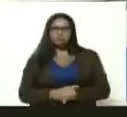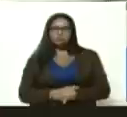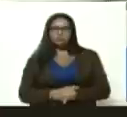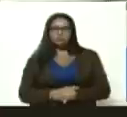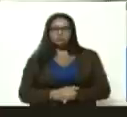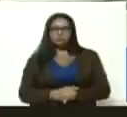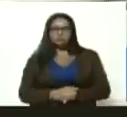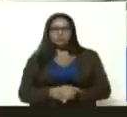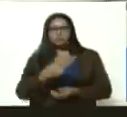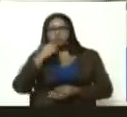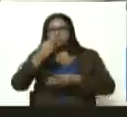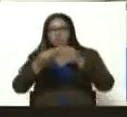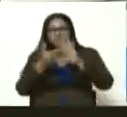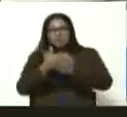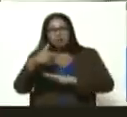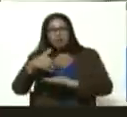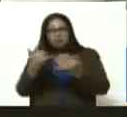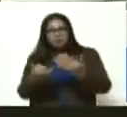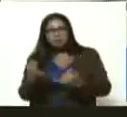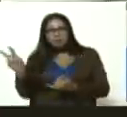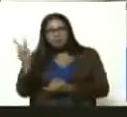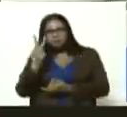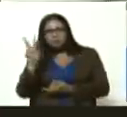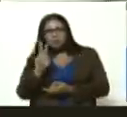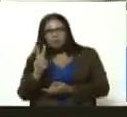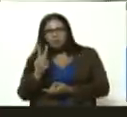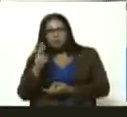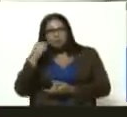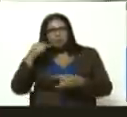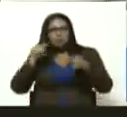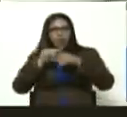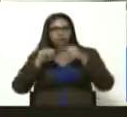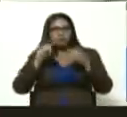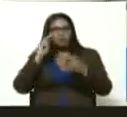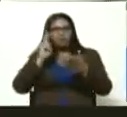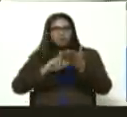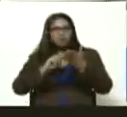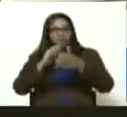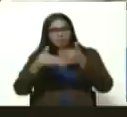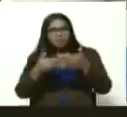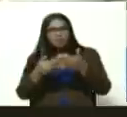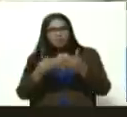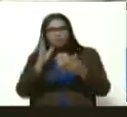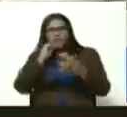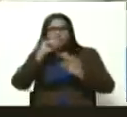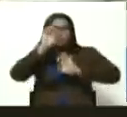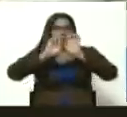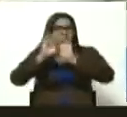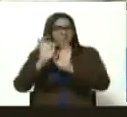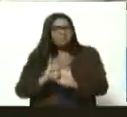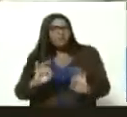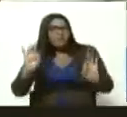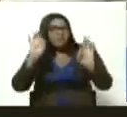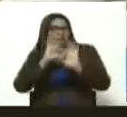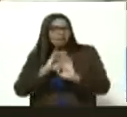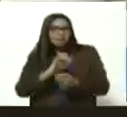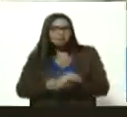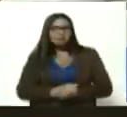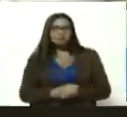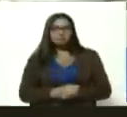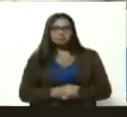eso es lo que está ocurriendo en venezuela ahorita es una realidad no hay ningún pronóstico de nada es una realidad